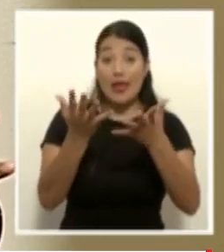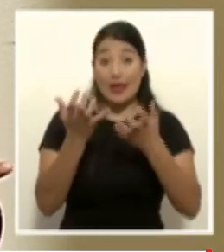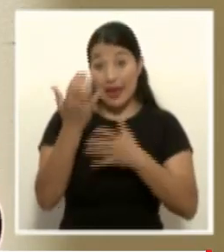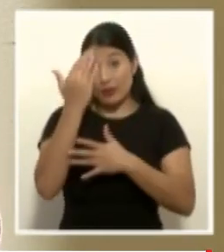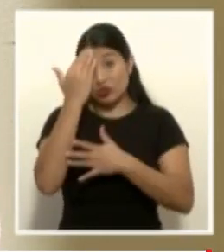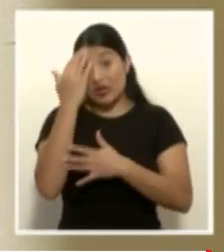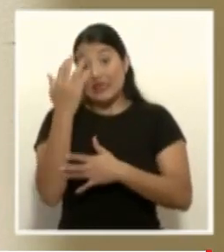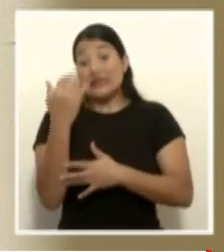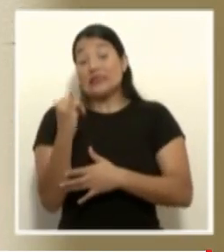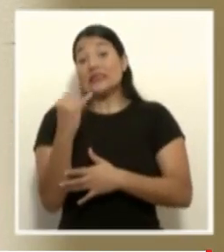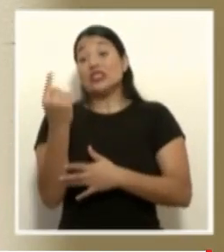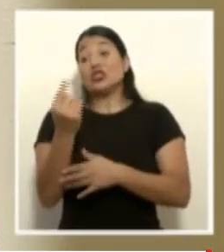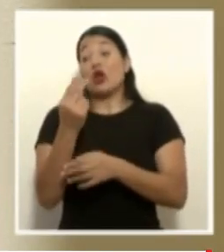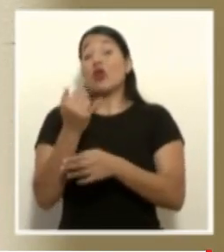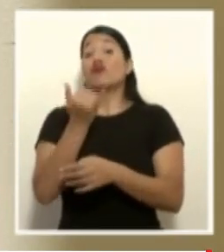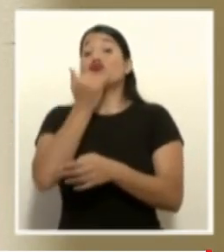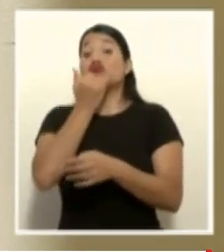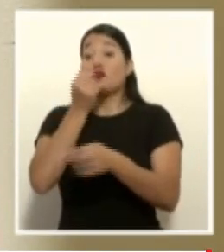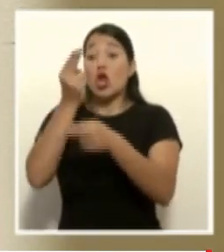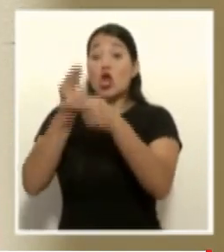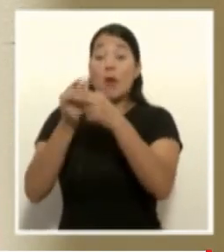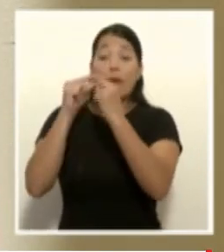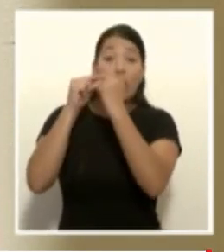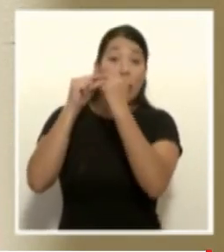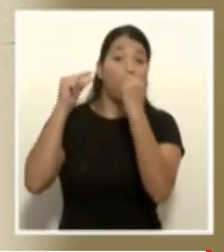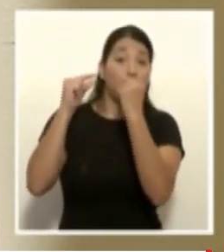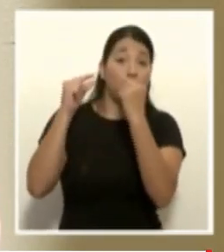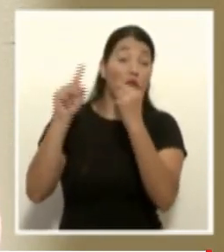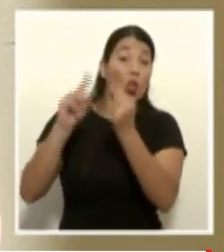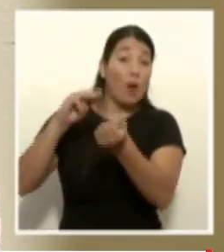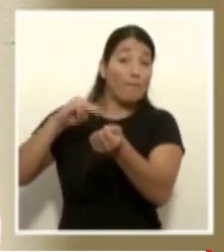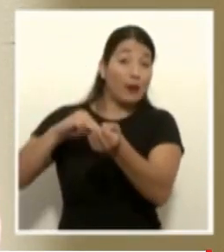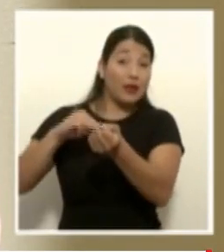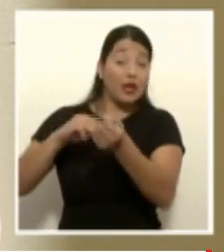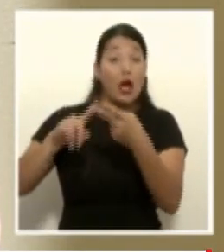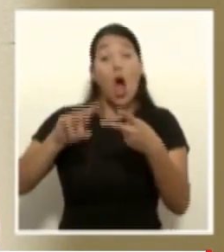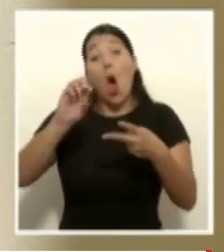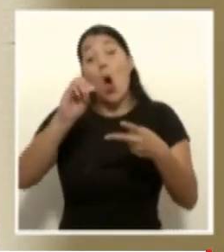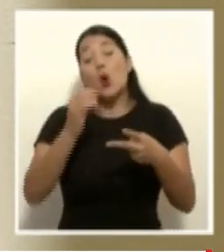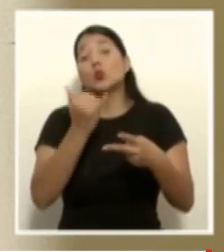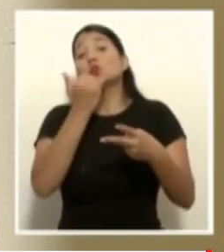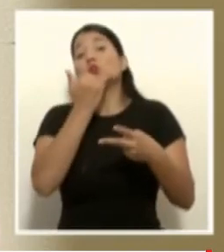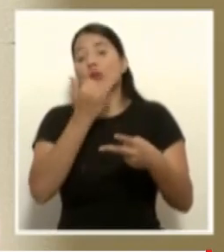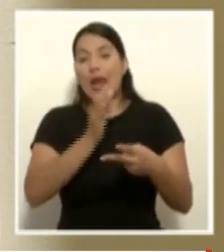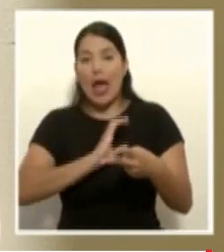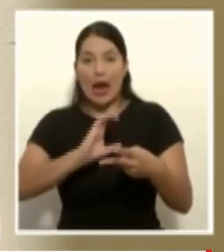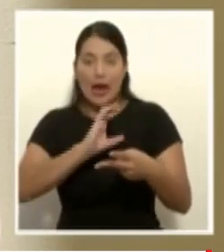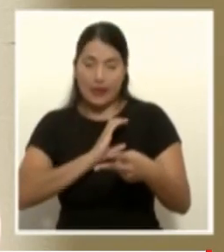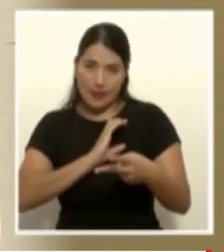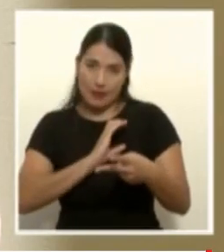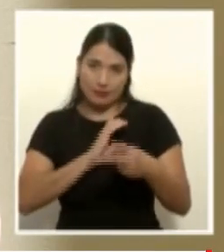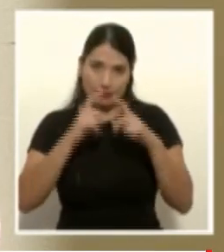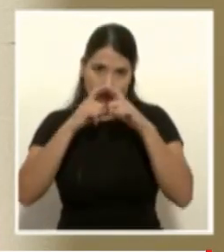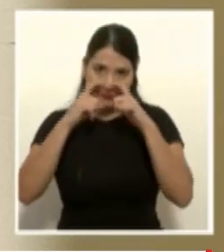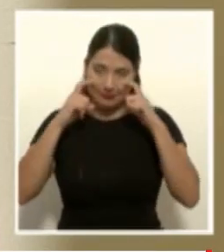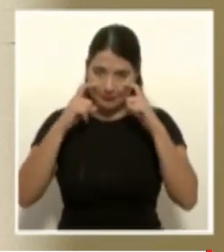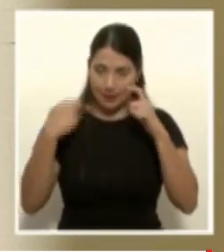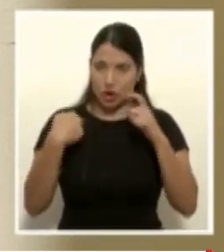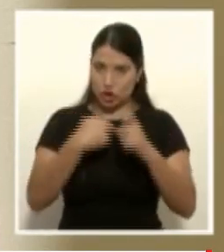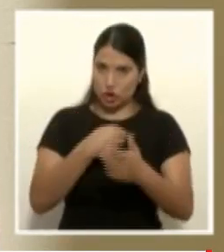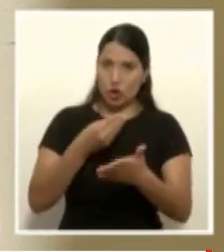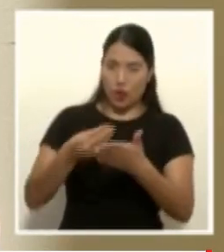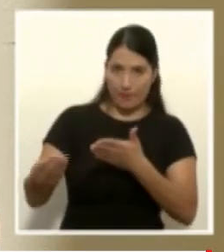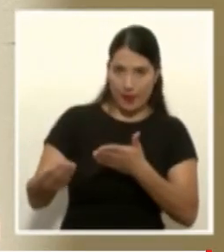de rotulación o es un error ya de la calidad física del producto. Pero para eso hay pruebas que se